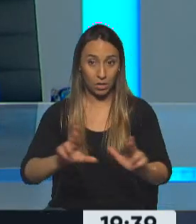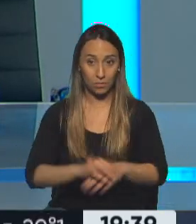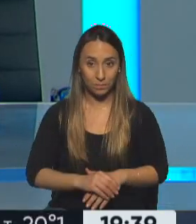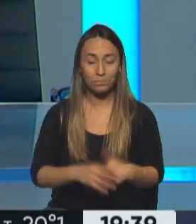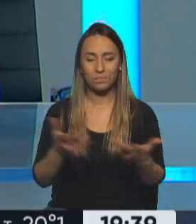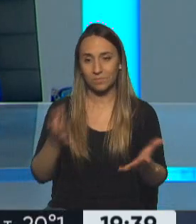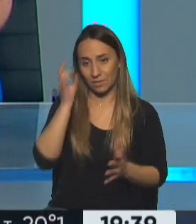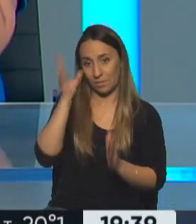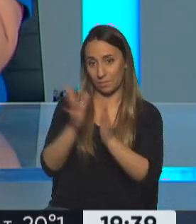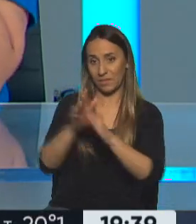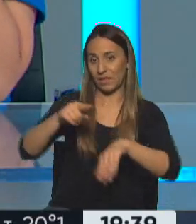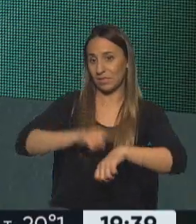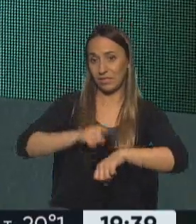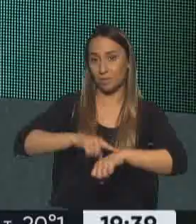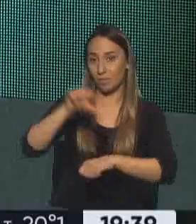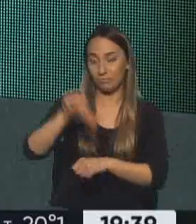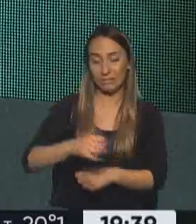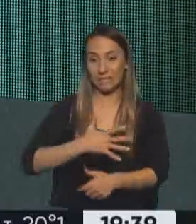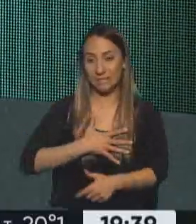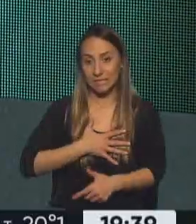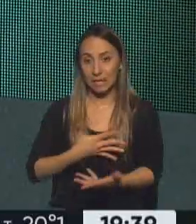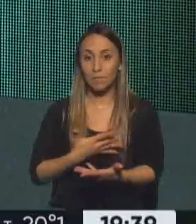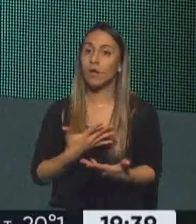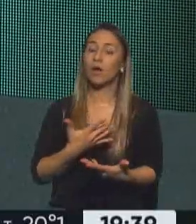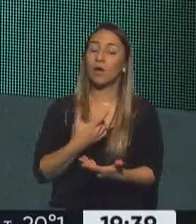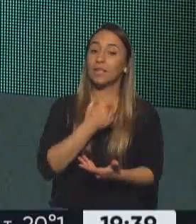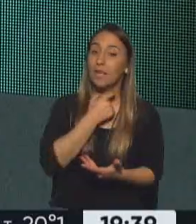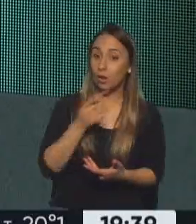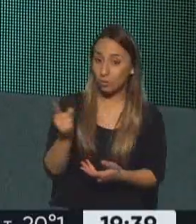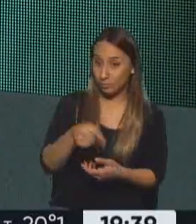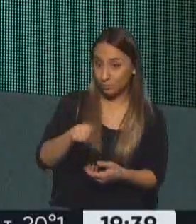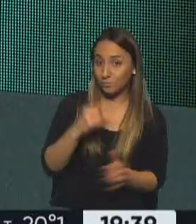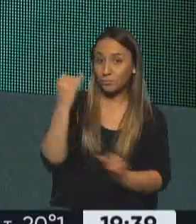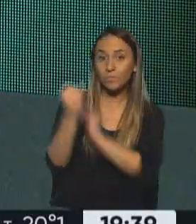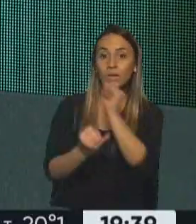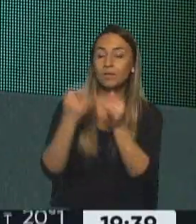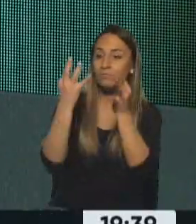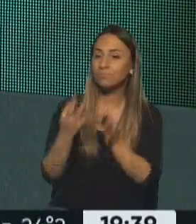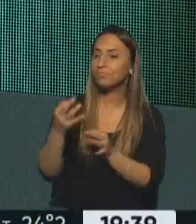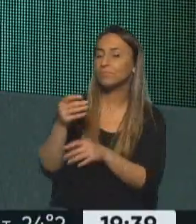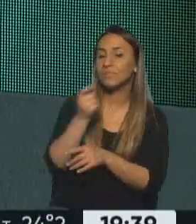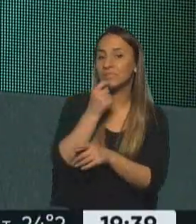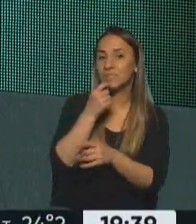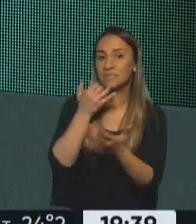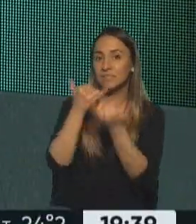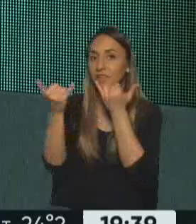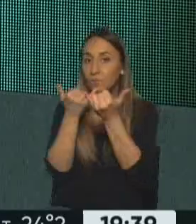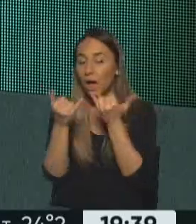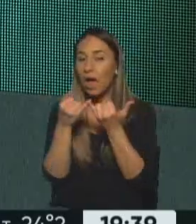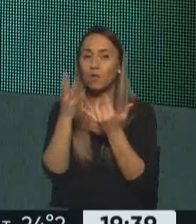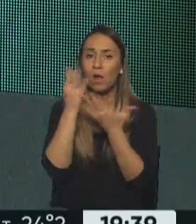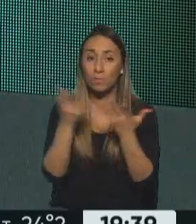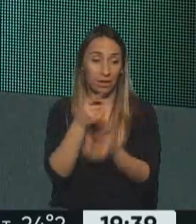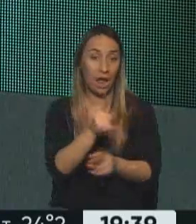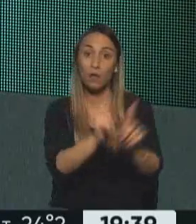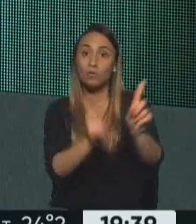Lamentablemente tenemos ya que cerrar, muy poco tiempo premio, pero quiero que comenten dónde pueden contactarlas a la red para que aquella